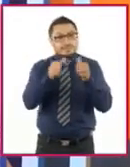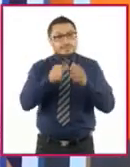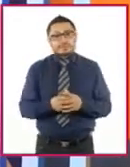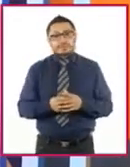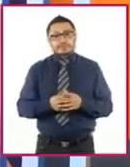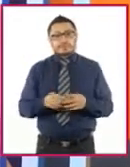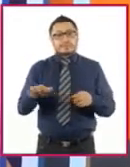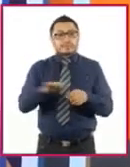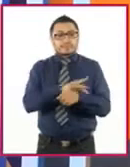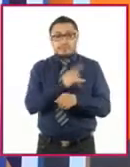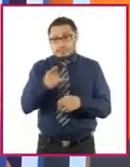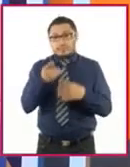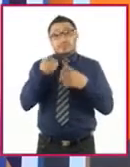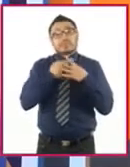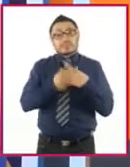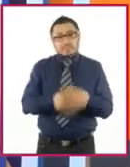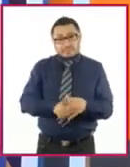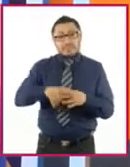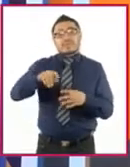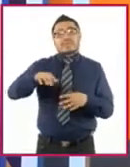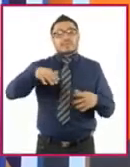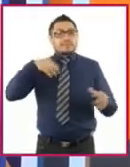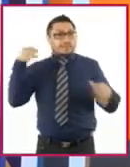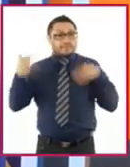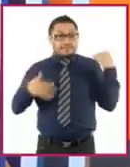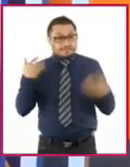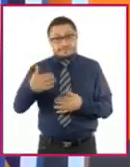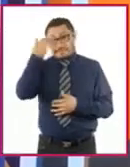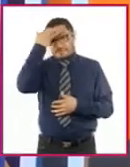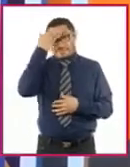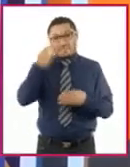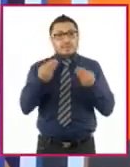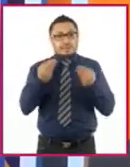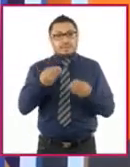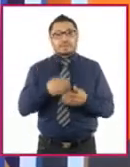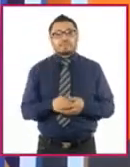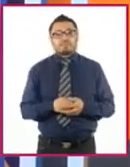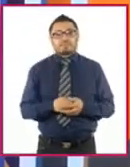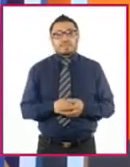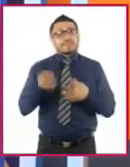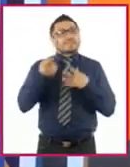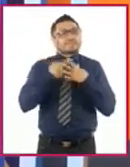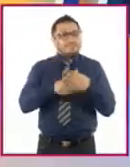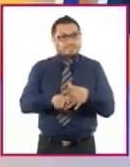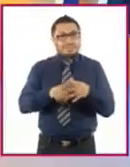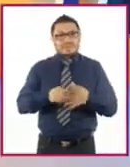que comenzaremos con otra aventura llena de conocimientos. Iniciamos.